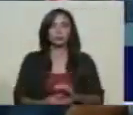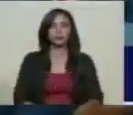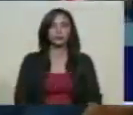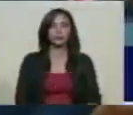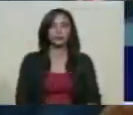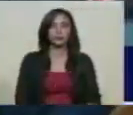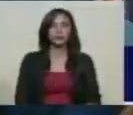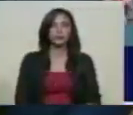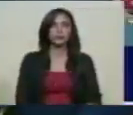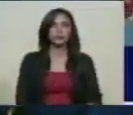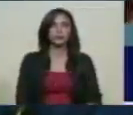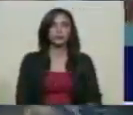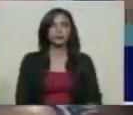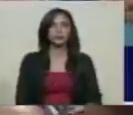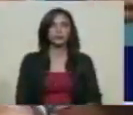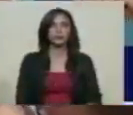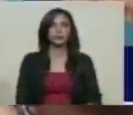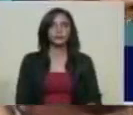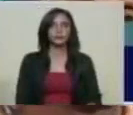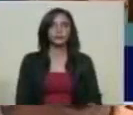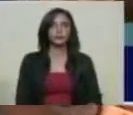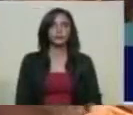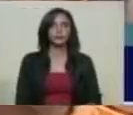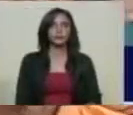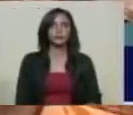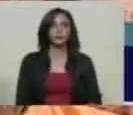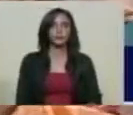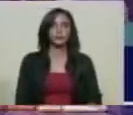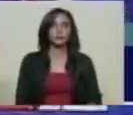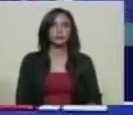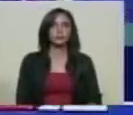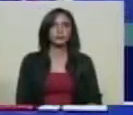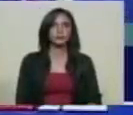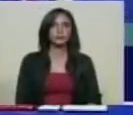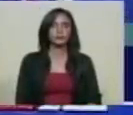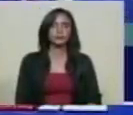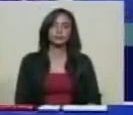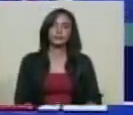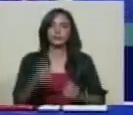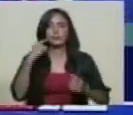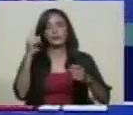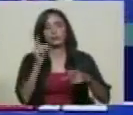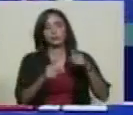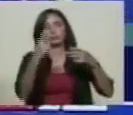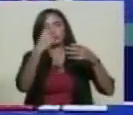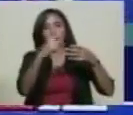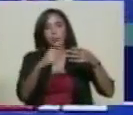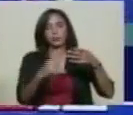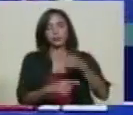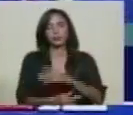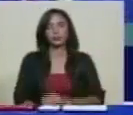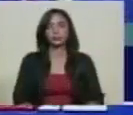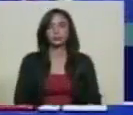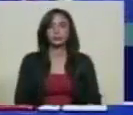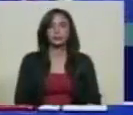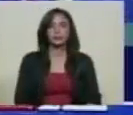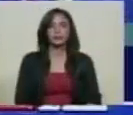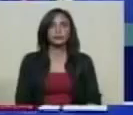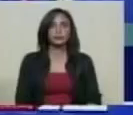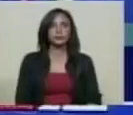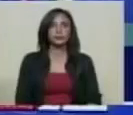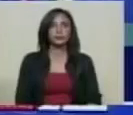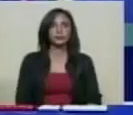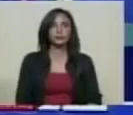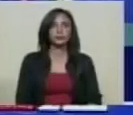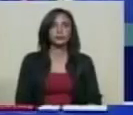Jorge García Carneiro, Earle Herrera, Iris Varela, Rodolfo San, Ernesto Villegas